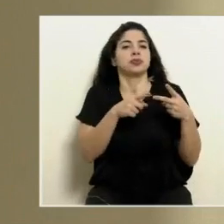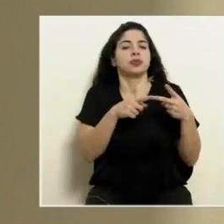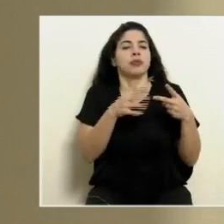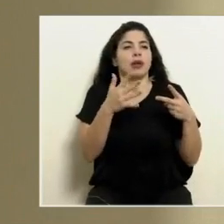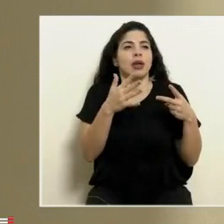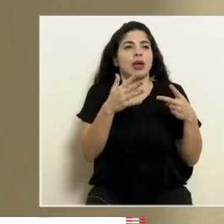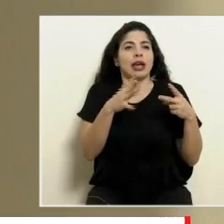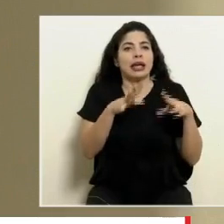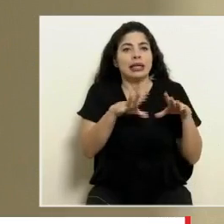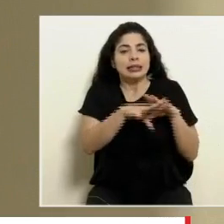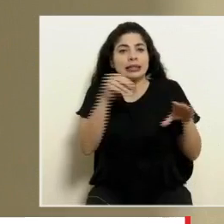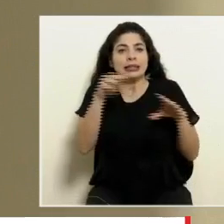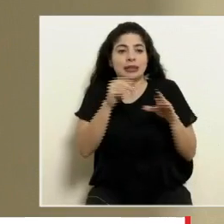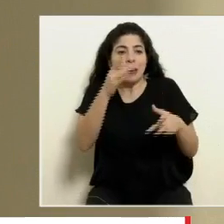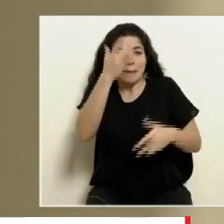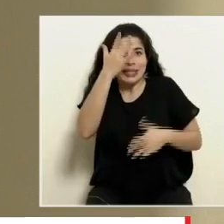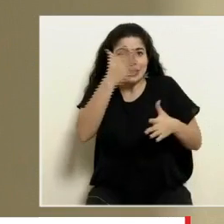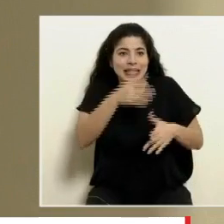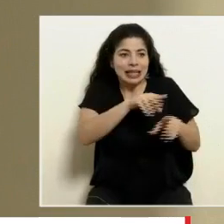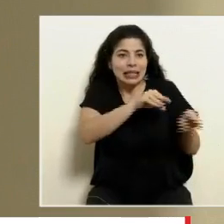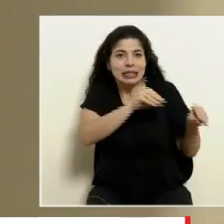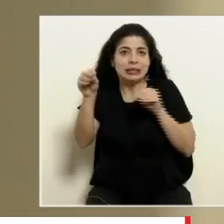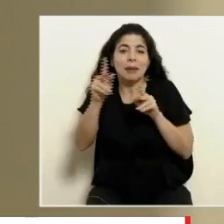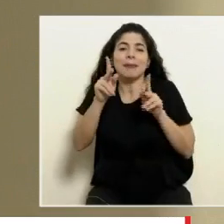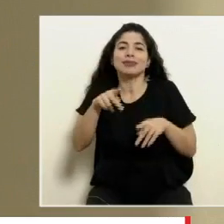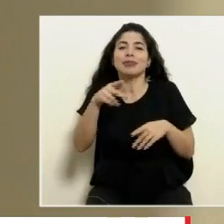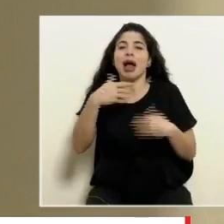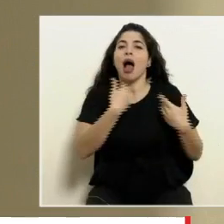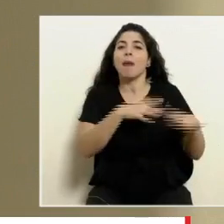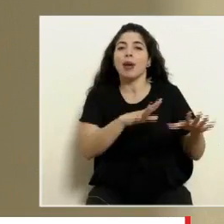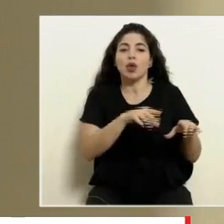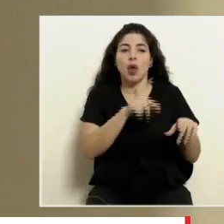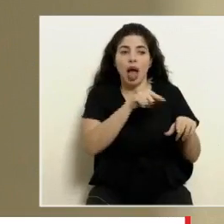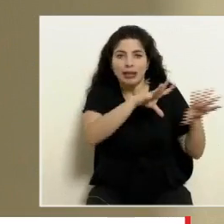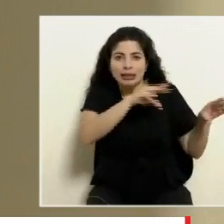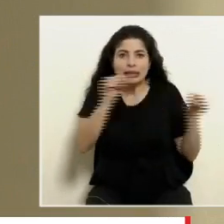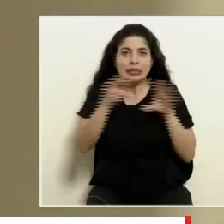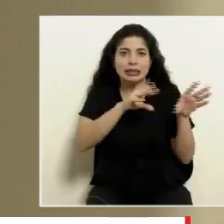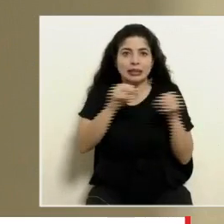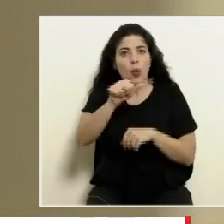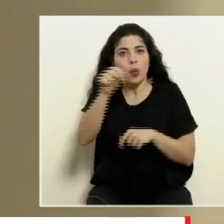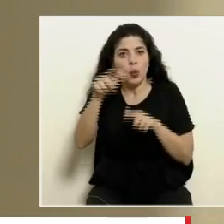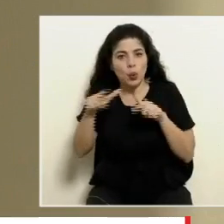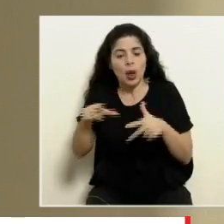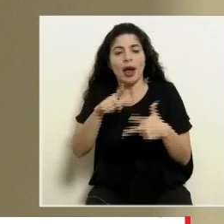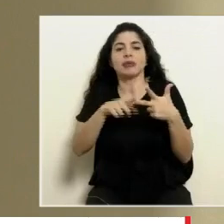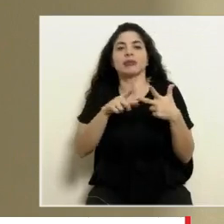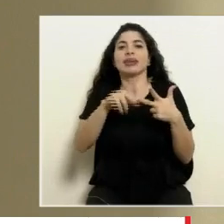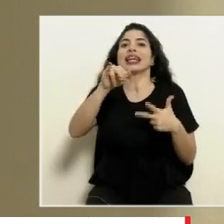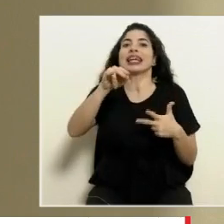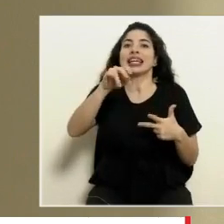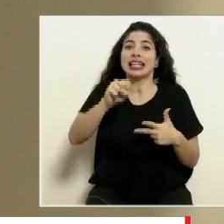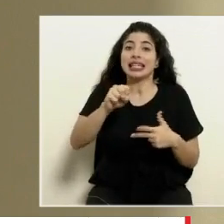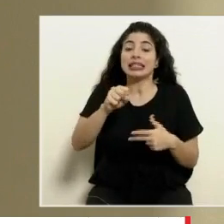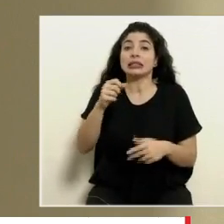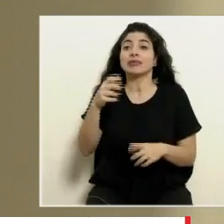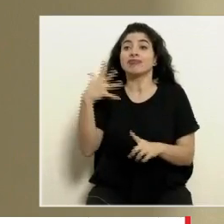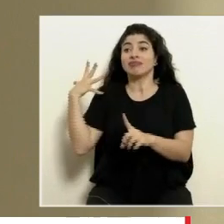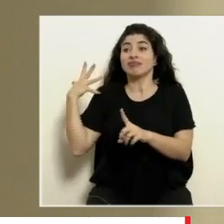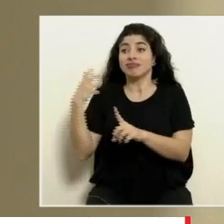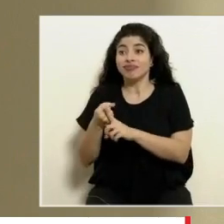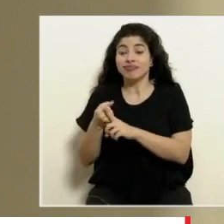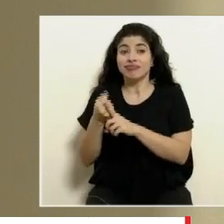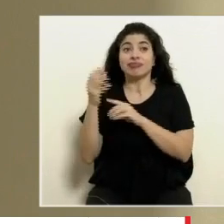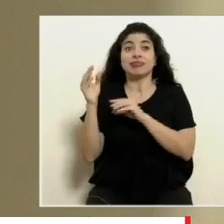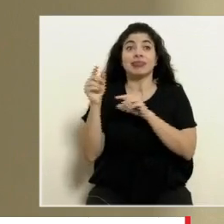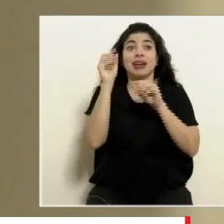el egreso o el traslado de esos pacientes abandonados es otro. El tema con el INSS de que se dejen los pacientes accidentados